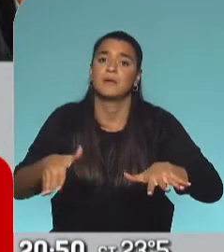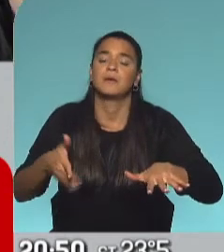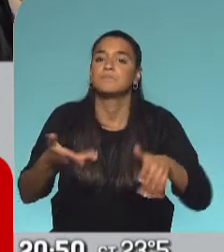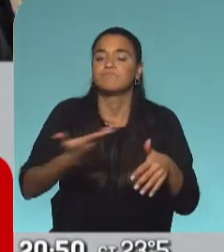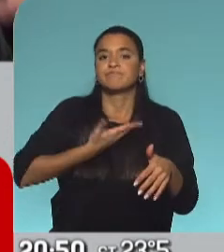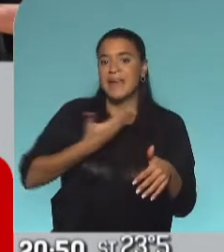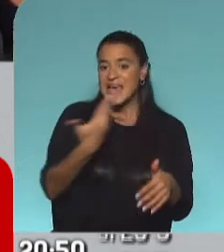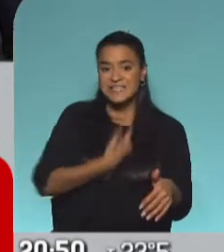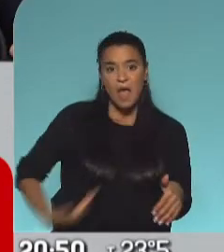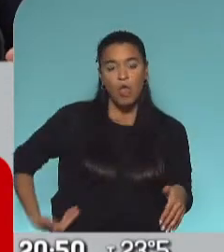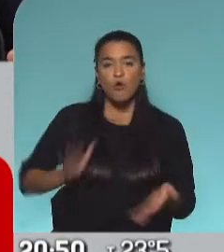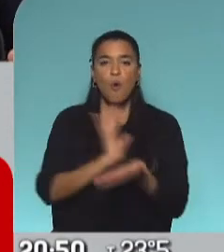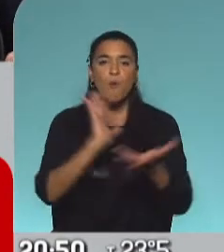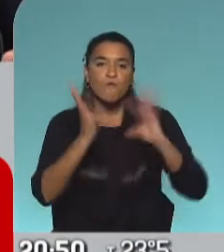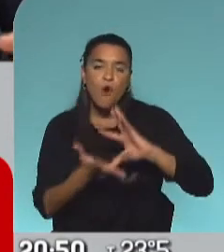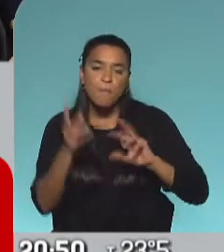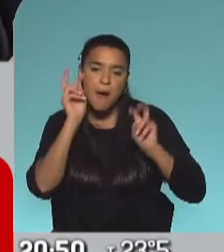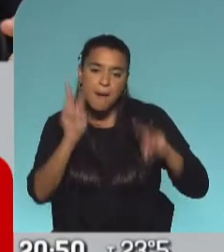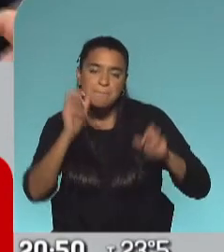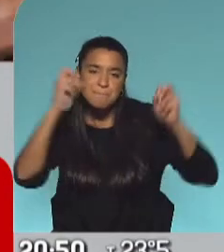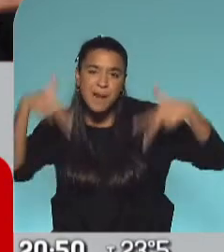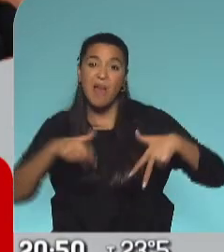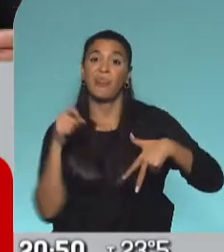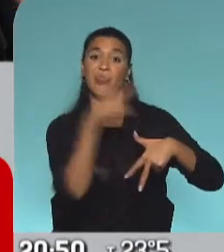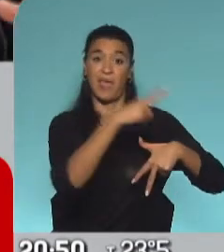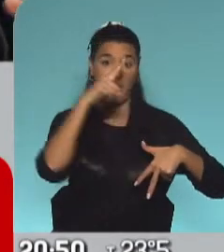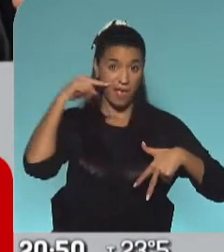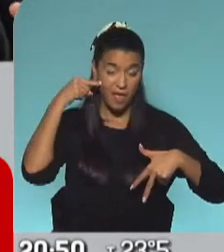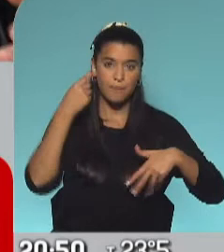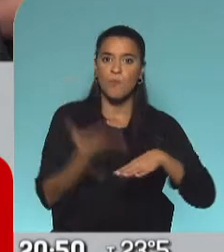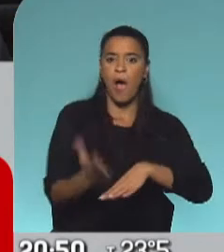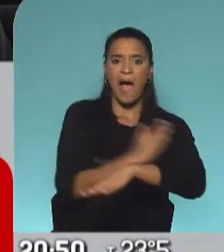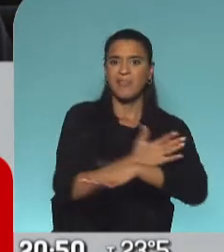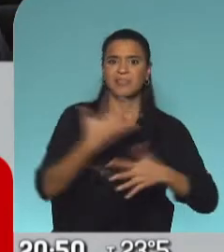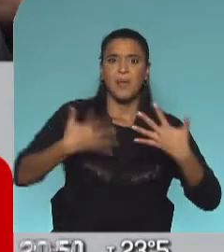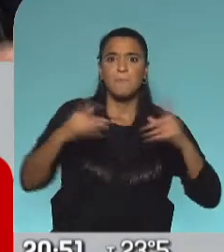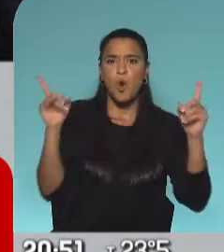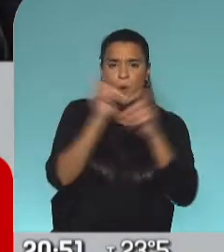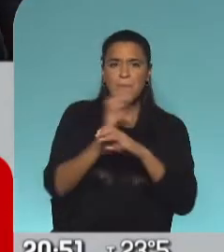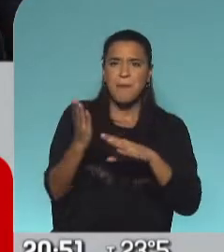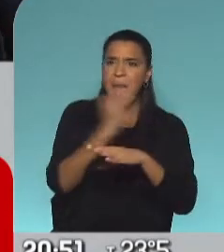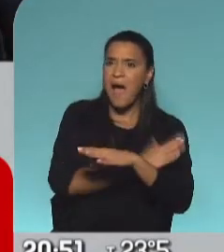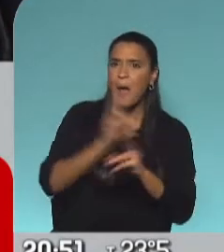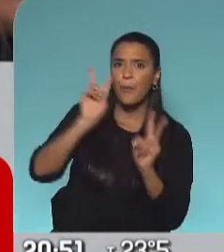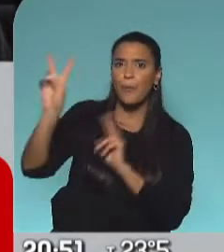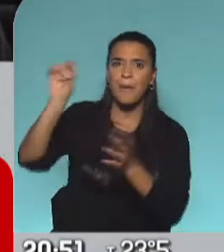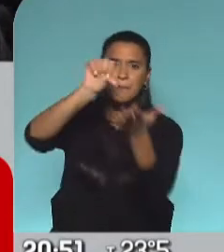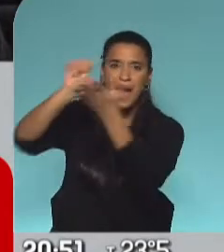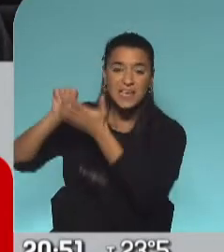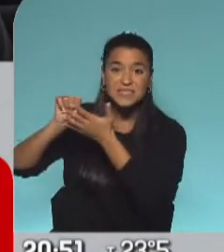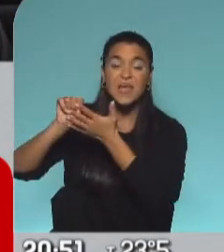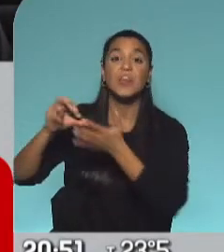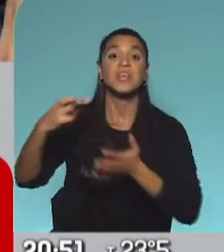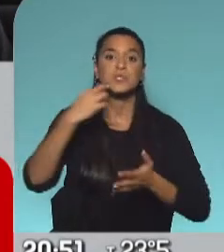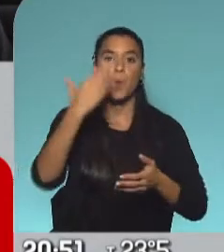todo por la mirada estratégica del presidente, de anticiparse a los problemas que se estaban viendo también en el resto del mundo. El 19